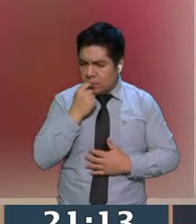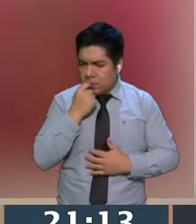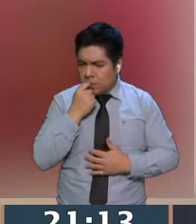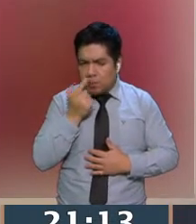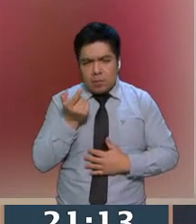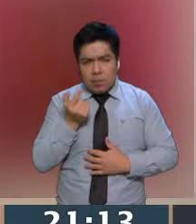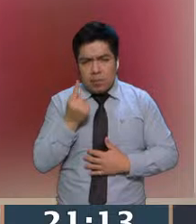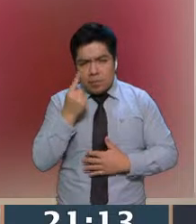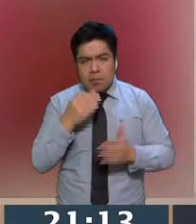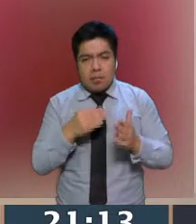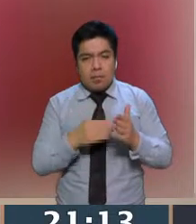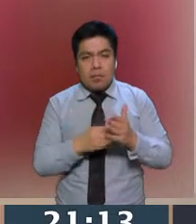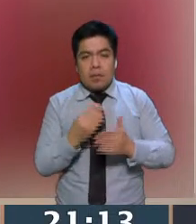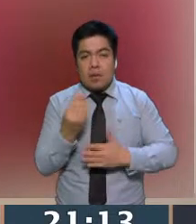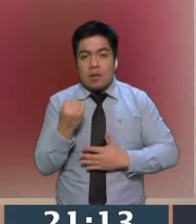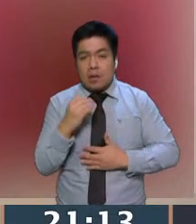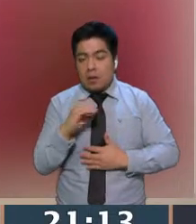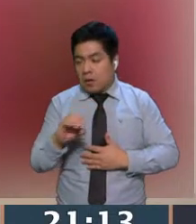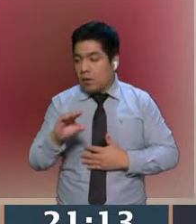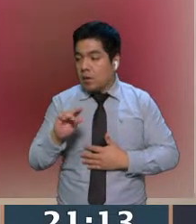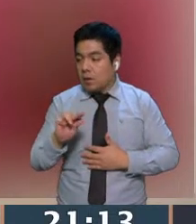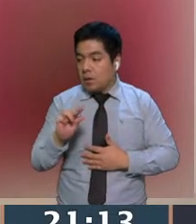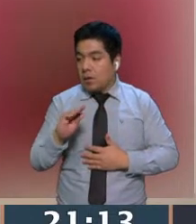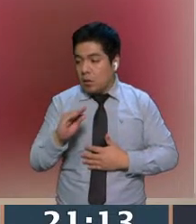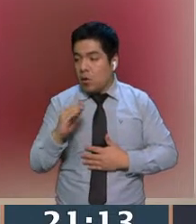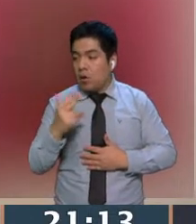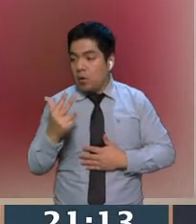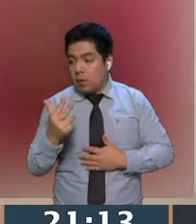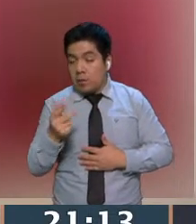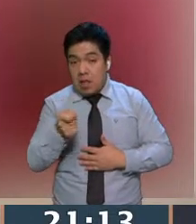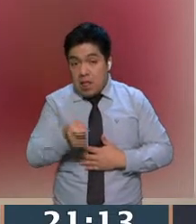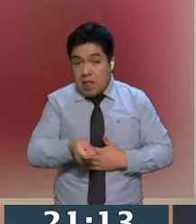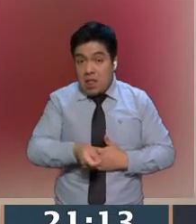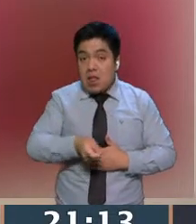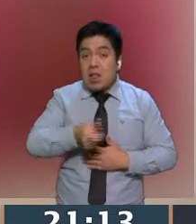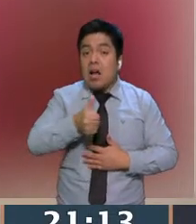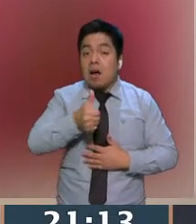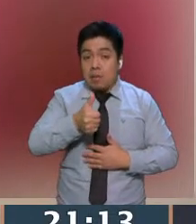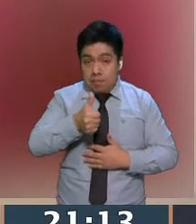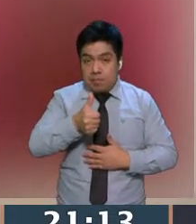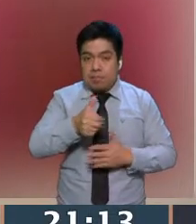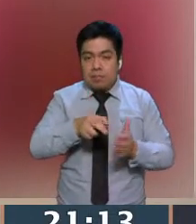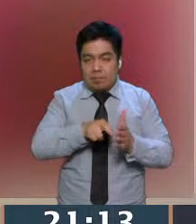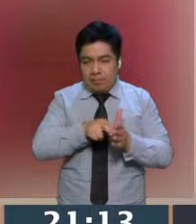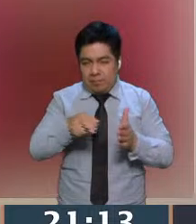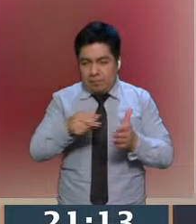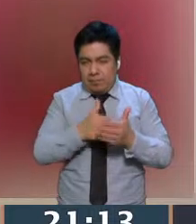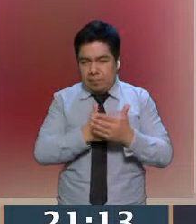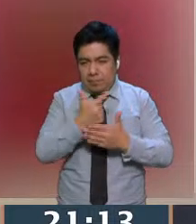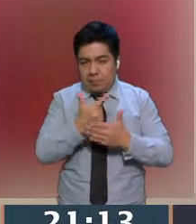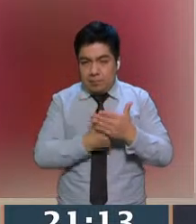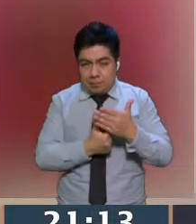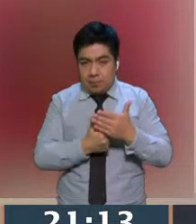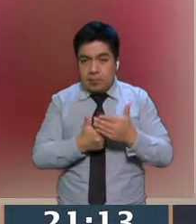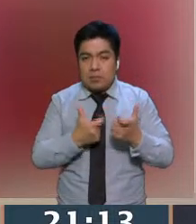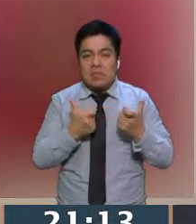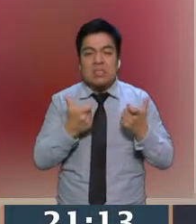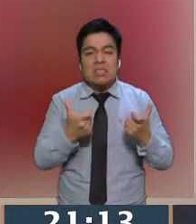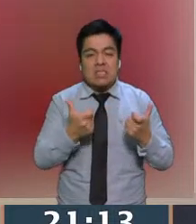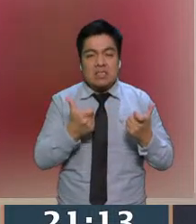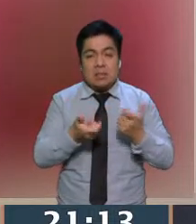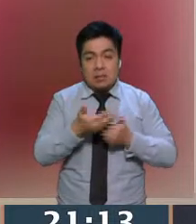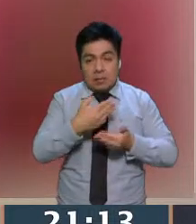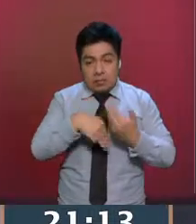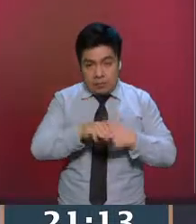porque en 1988, cuando publican por primera vez la lista de multimillonarios del